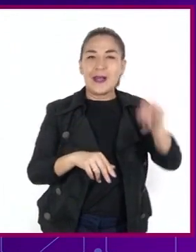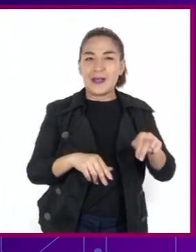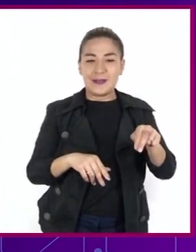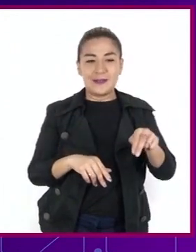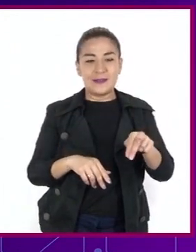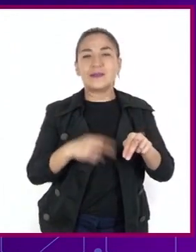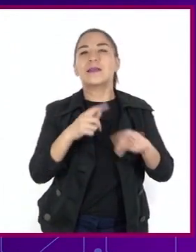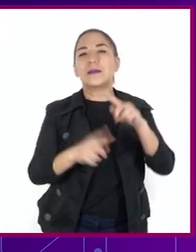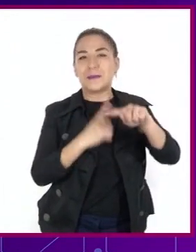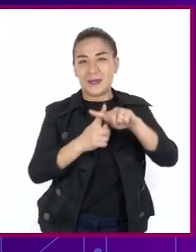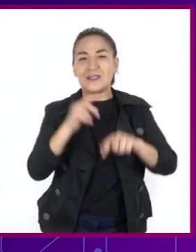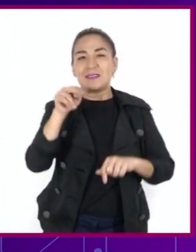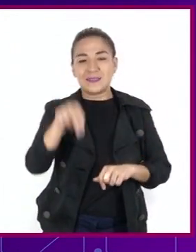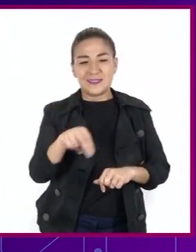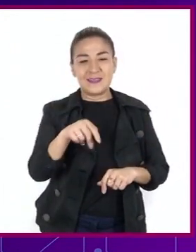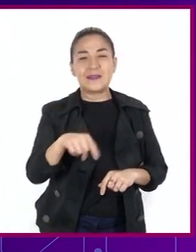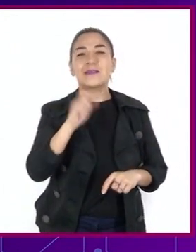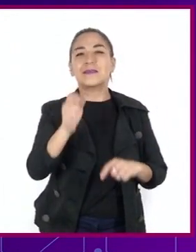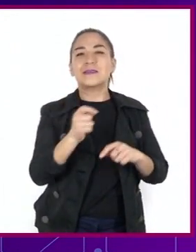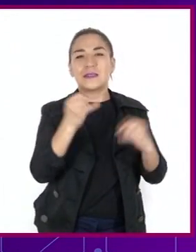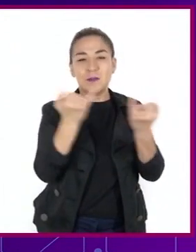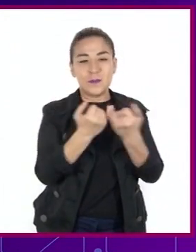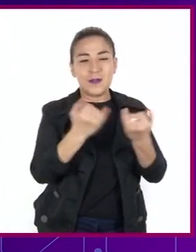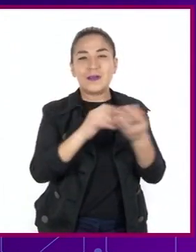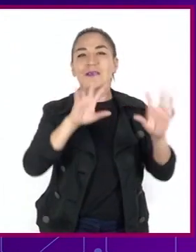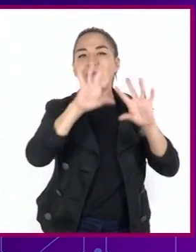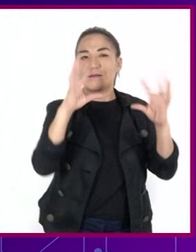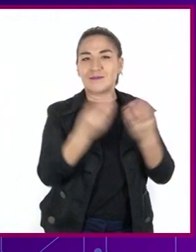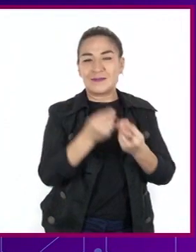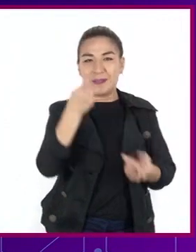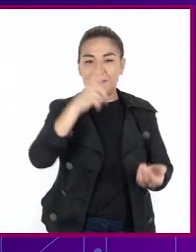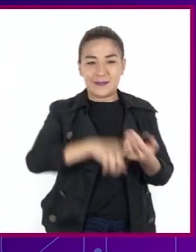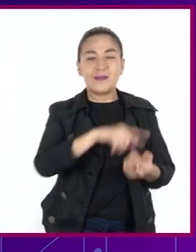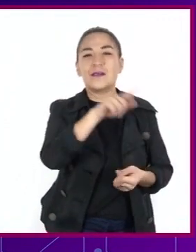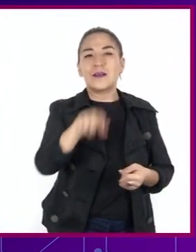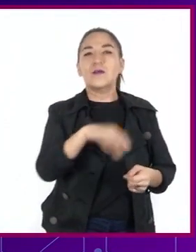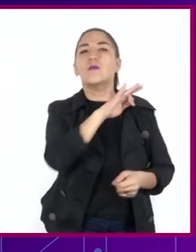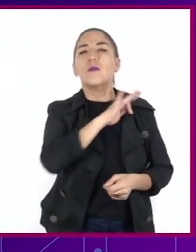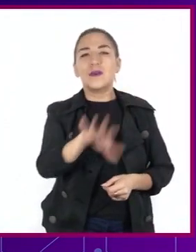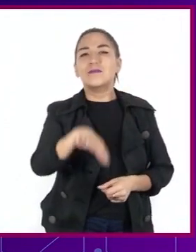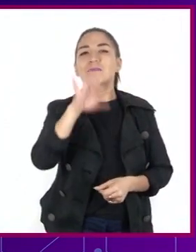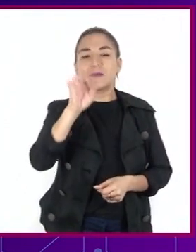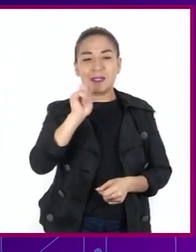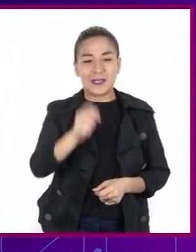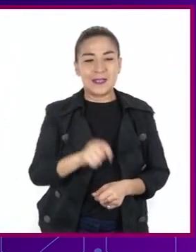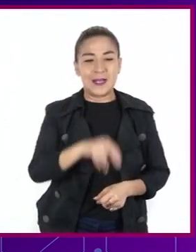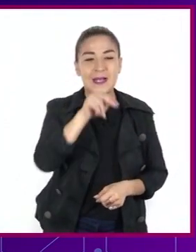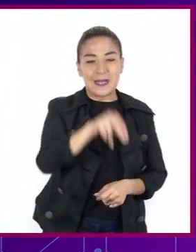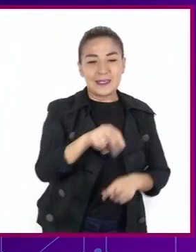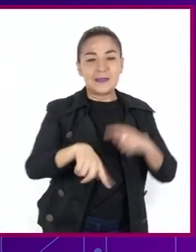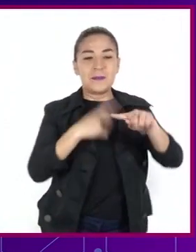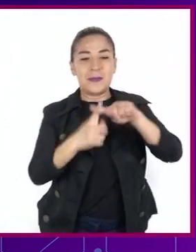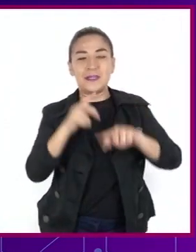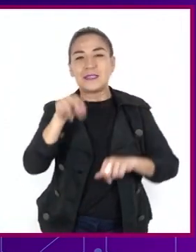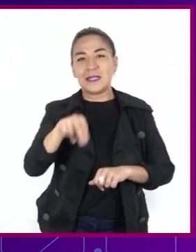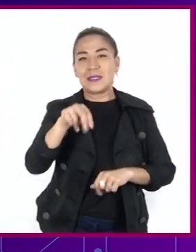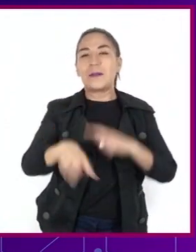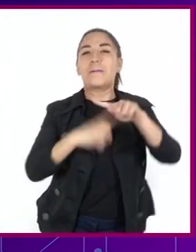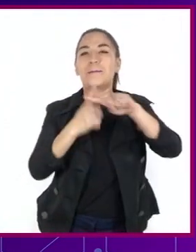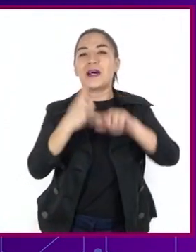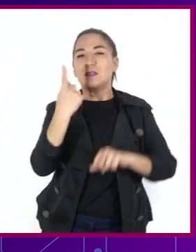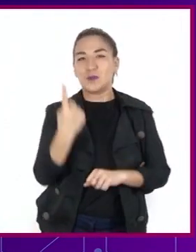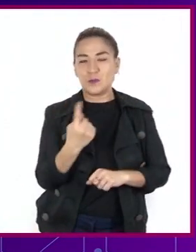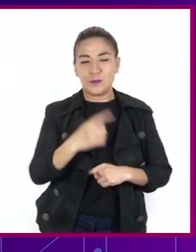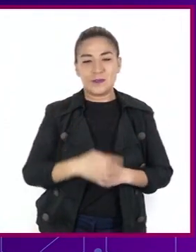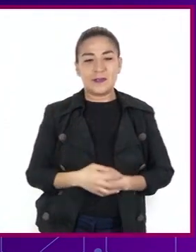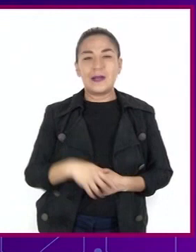y por lo tanto, el número de elementos que contiene el término se puede encontrar con n más 1.